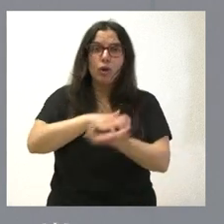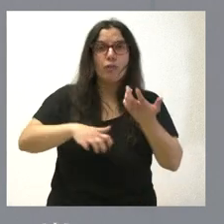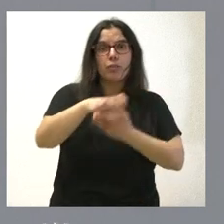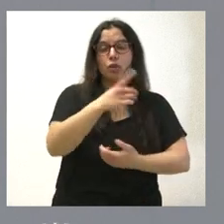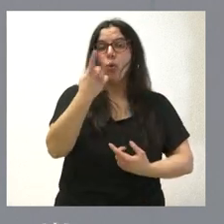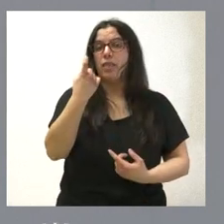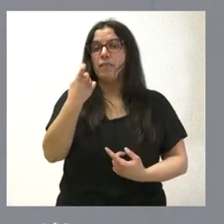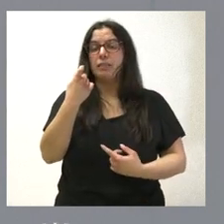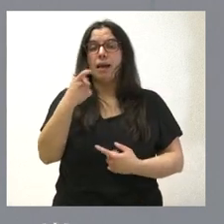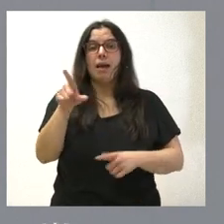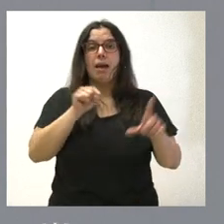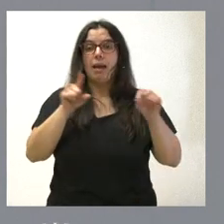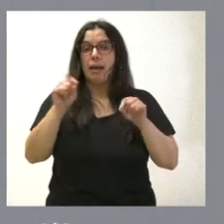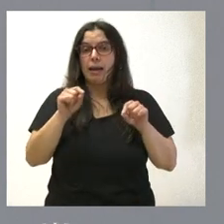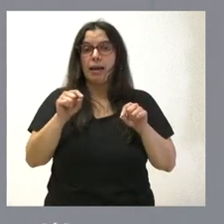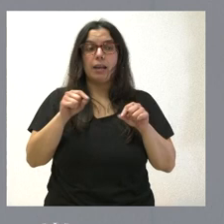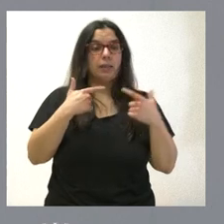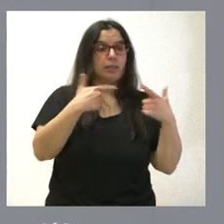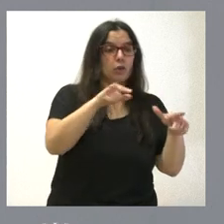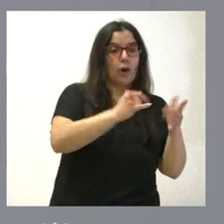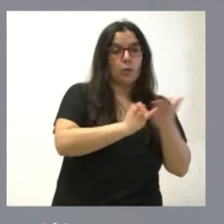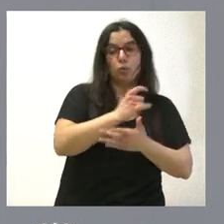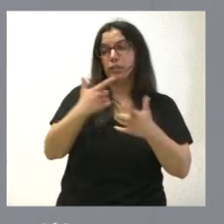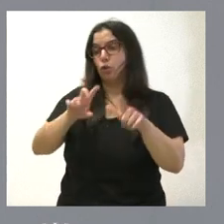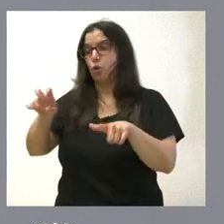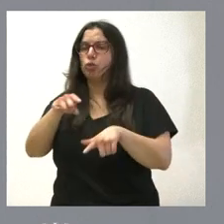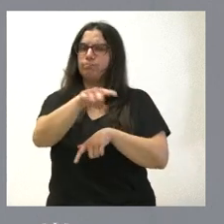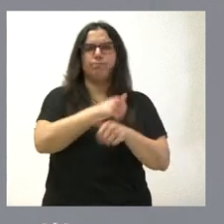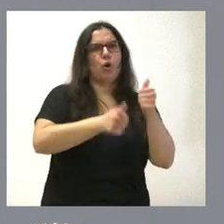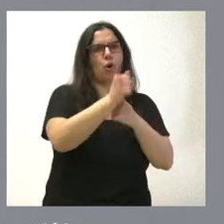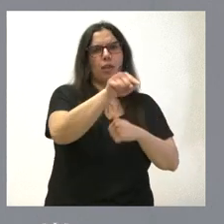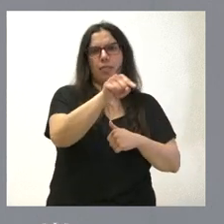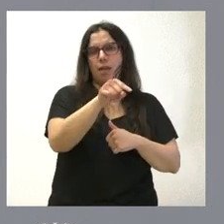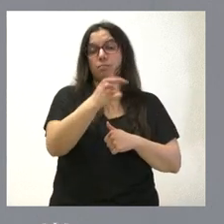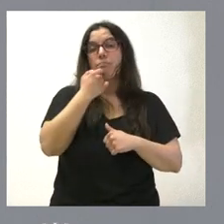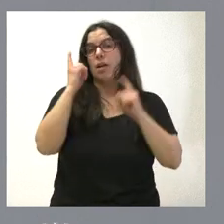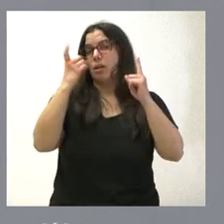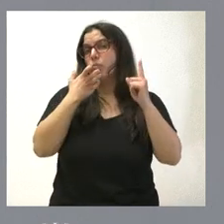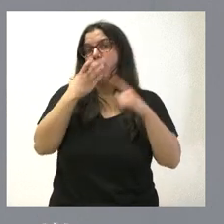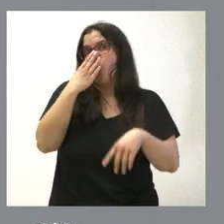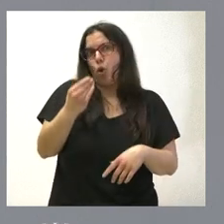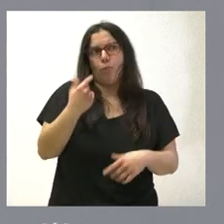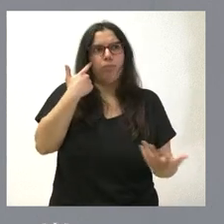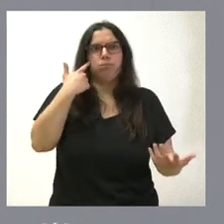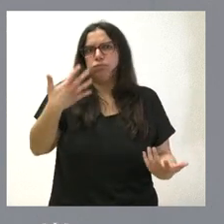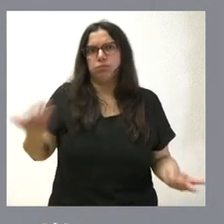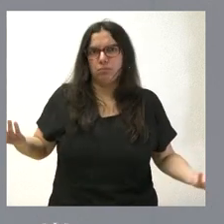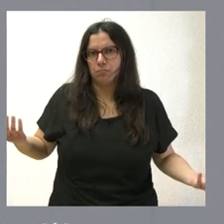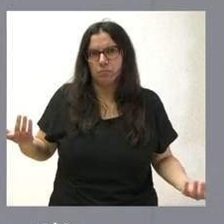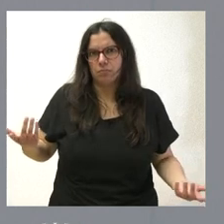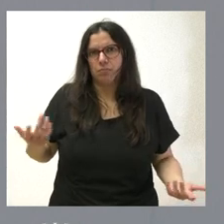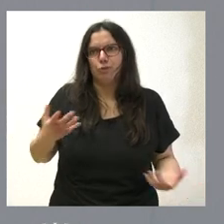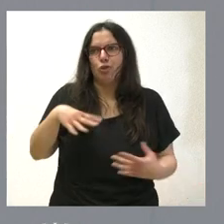elegir entre la agricultura otros sectores siempre hemos estado del lado de agricultores y ganaderos el caso del lobo es un caso emblemático no entender vemos y esto